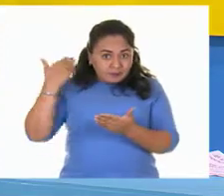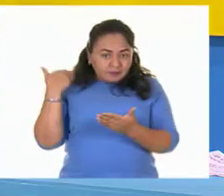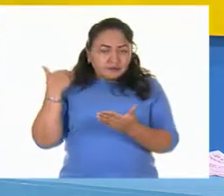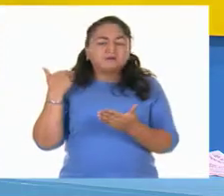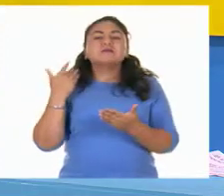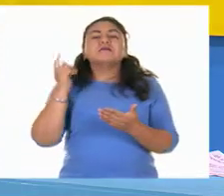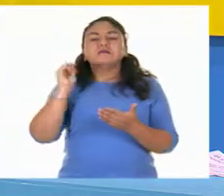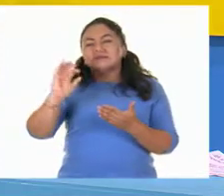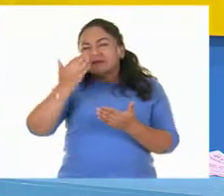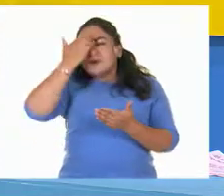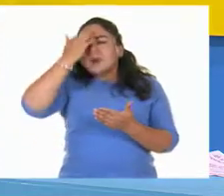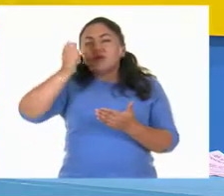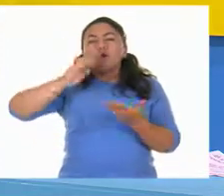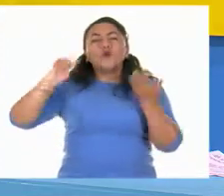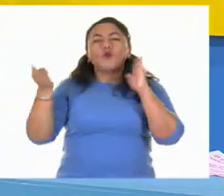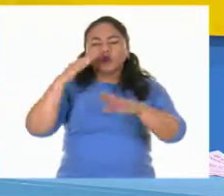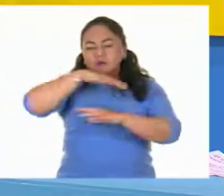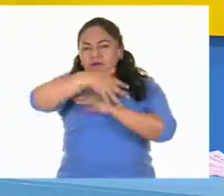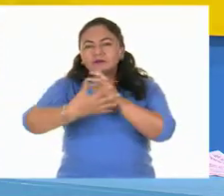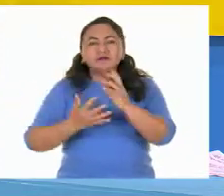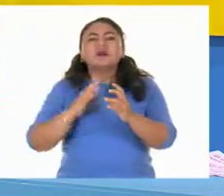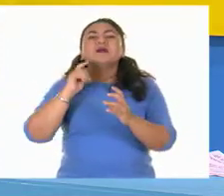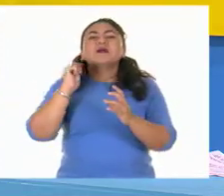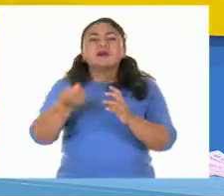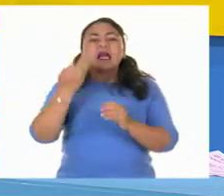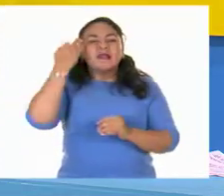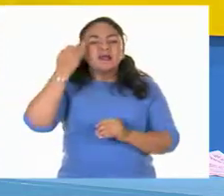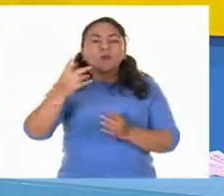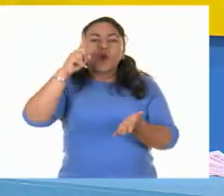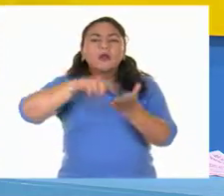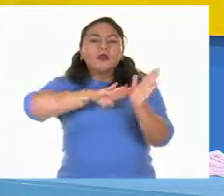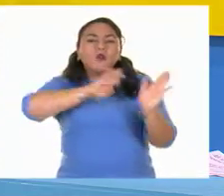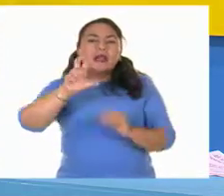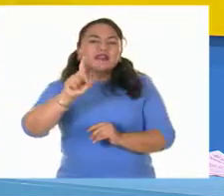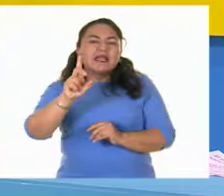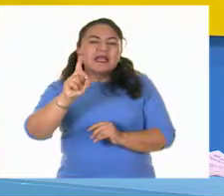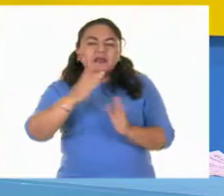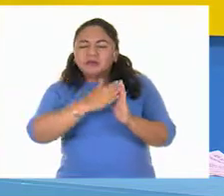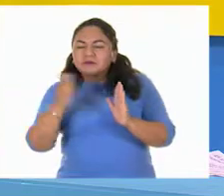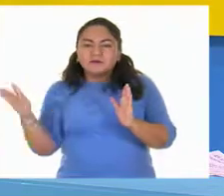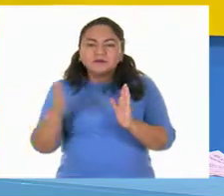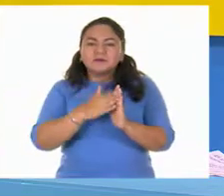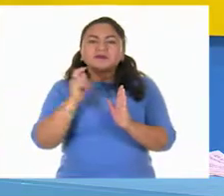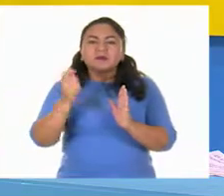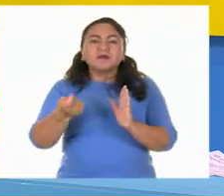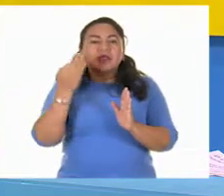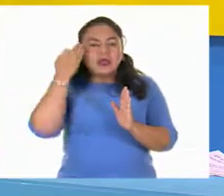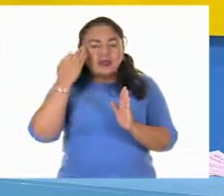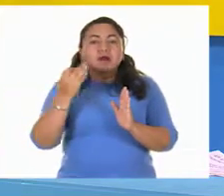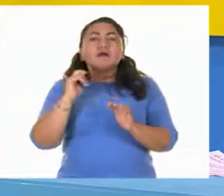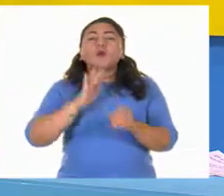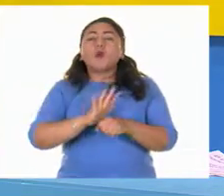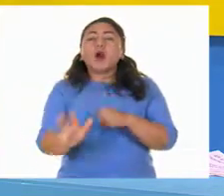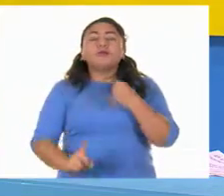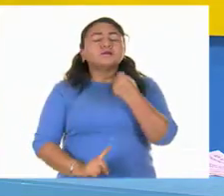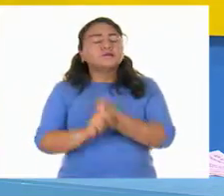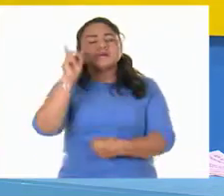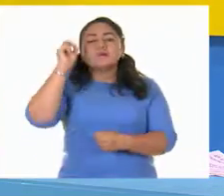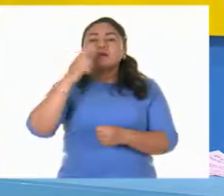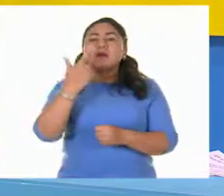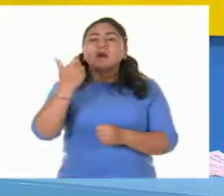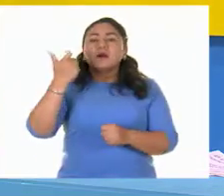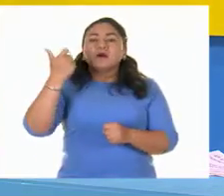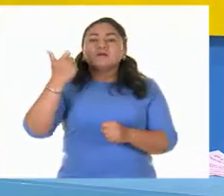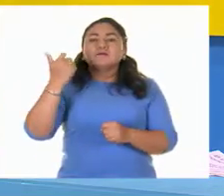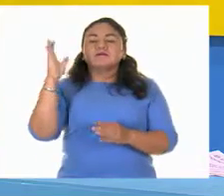conocer el contexto mundial de la década de los años 30, y vimos que esta década estuvo marcada por la crisis de la Gran Depresión